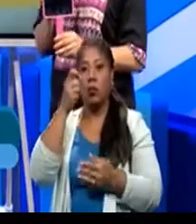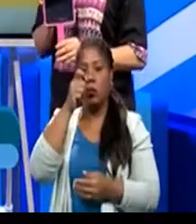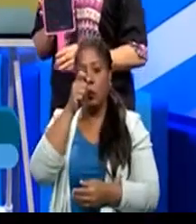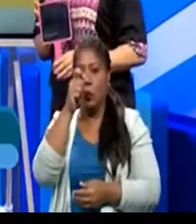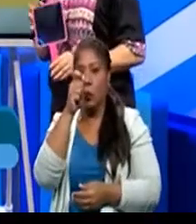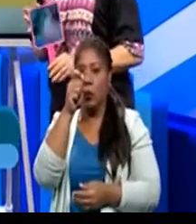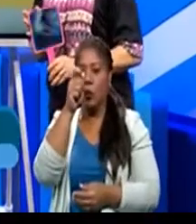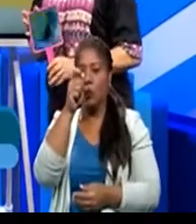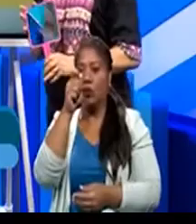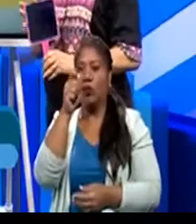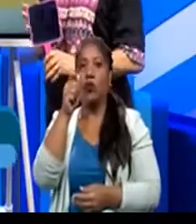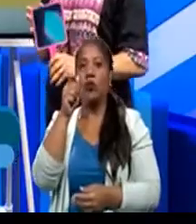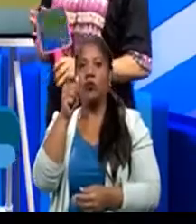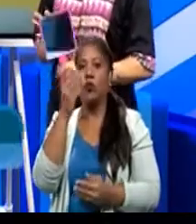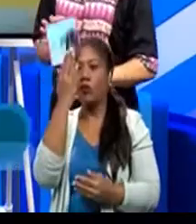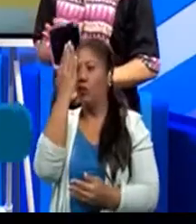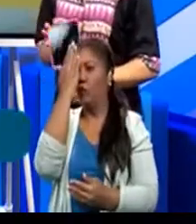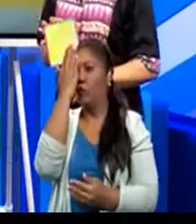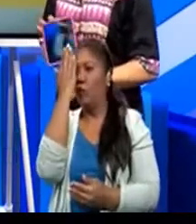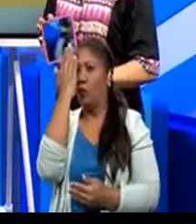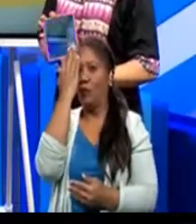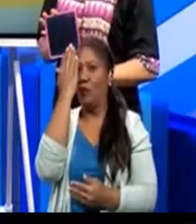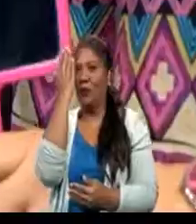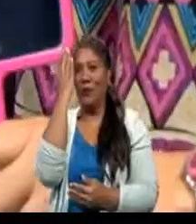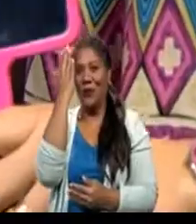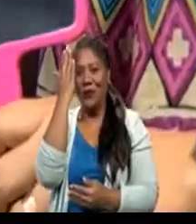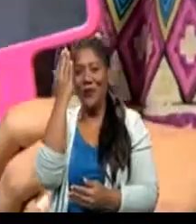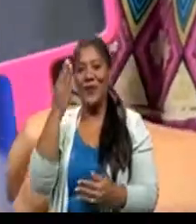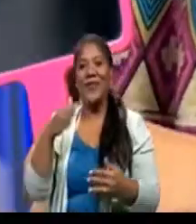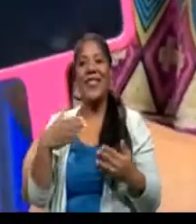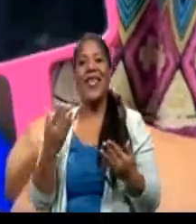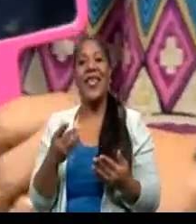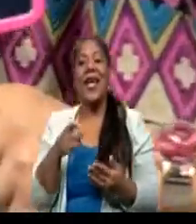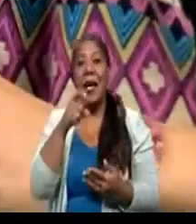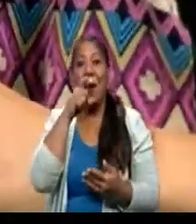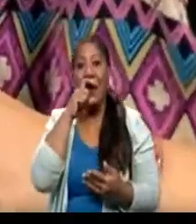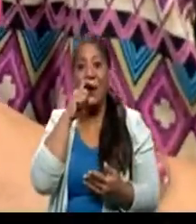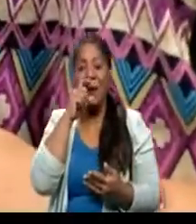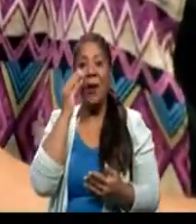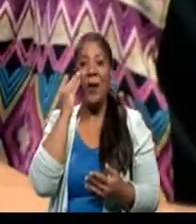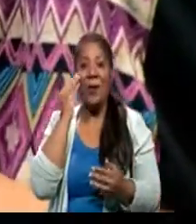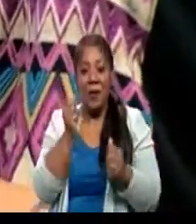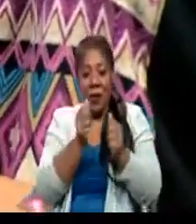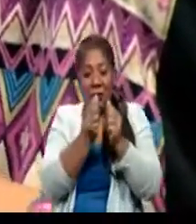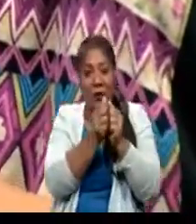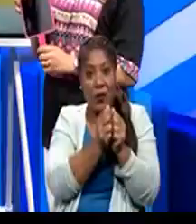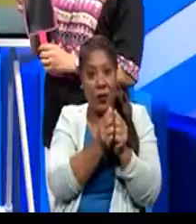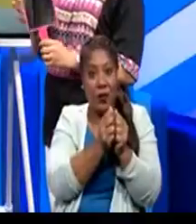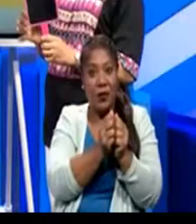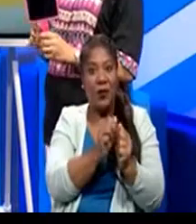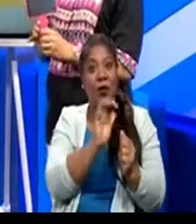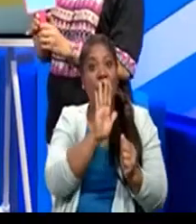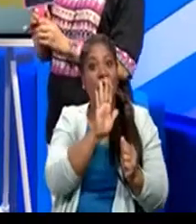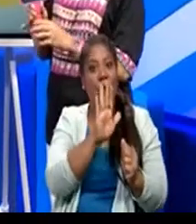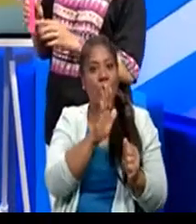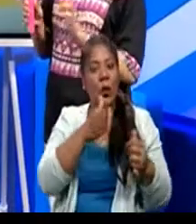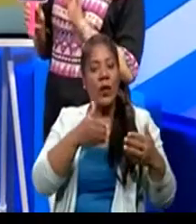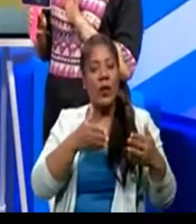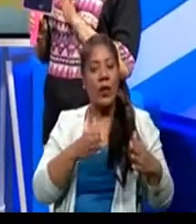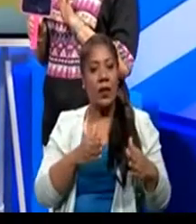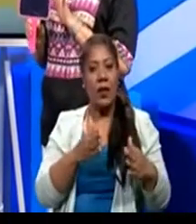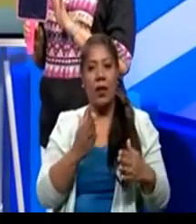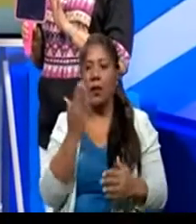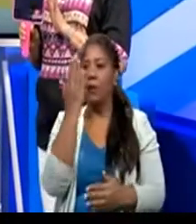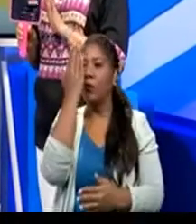pues, un espejo, porque vamos a invitar a que los padres acompañen a sus hijos para que ellos, con un